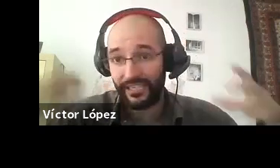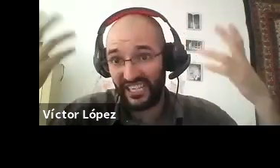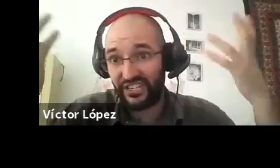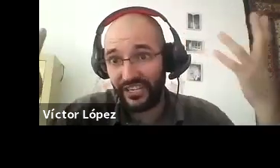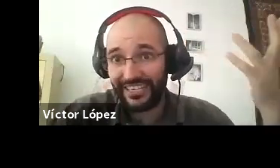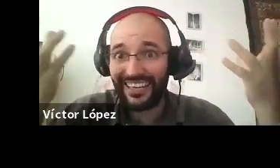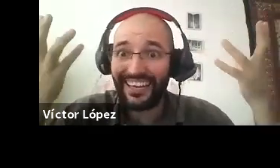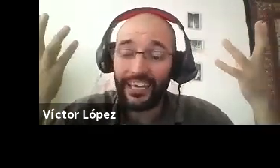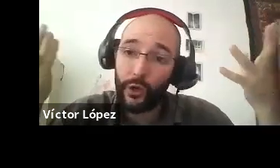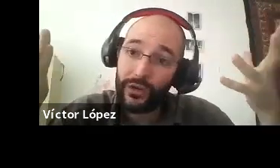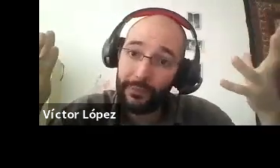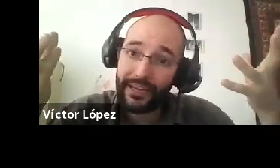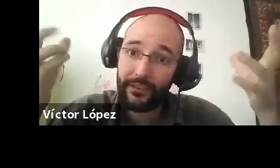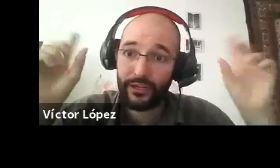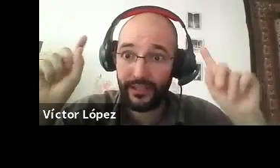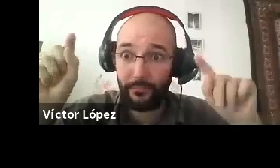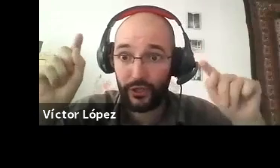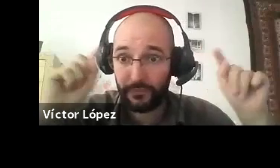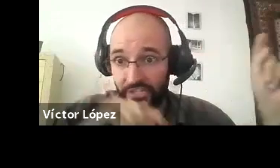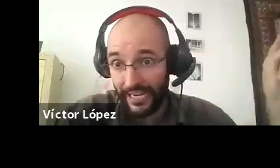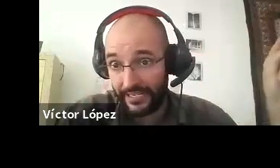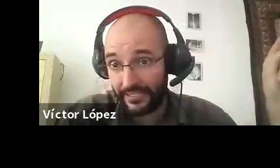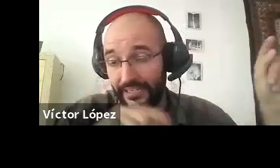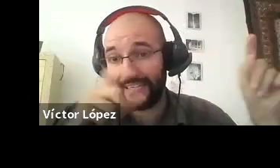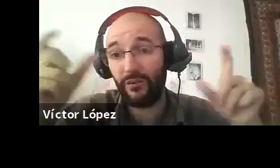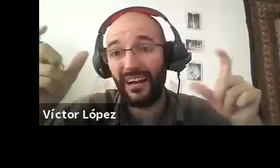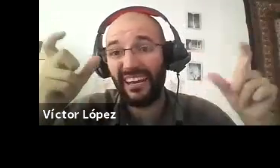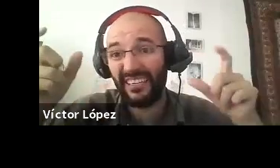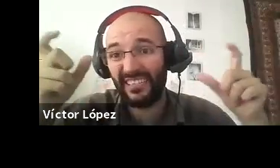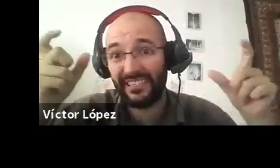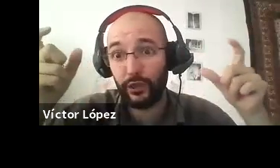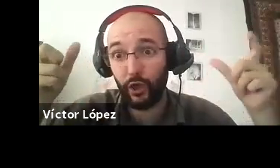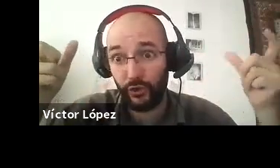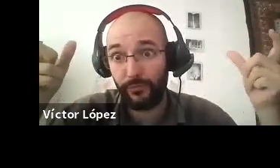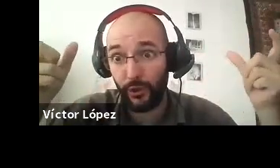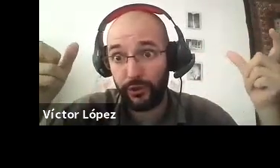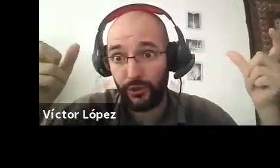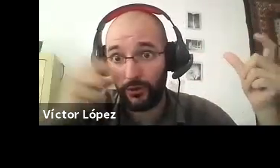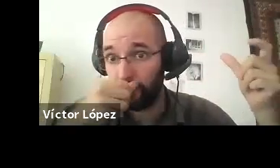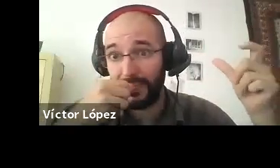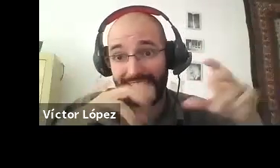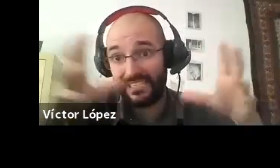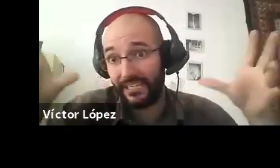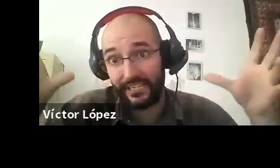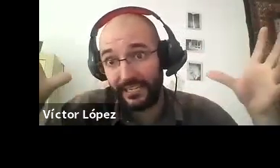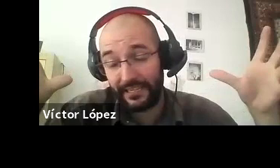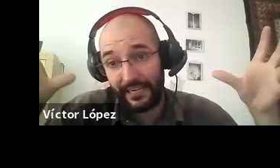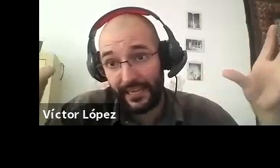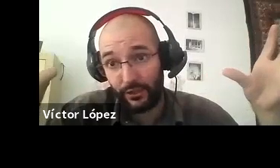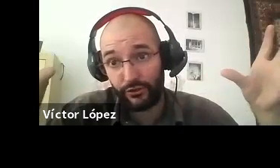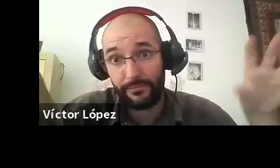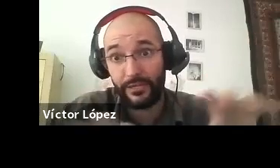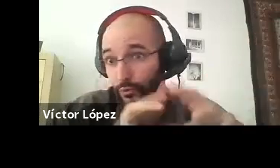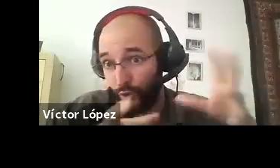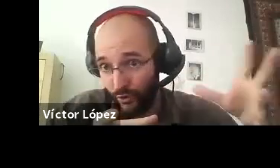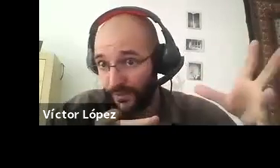son unas tres chicas que han elegido una aplicación que es el Voice Speech Analyzer, que sería como análisis del tono de voz, ¿no? Estas chicas tienen 13